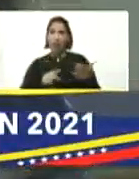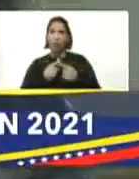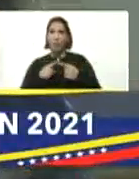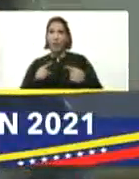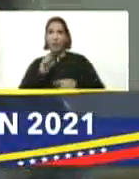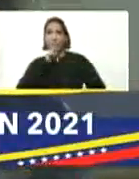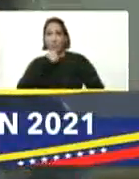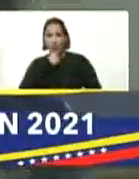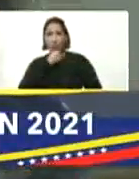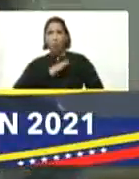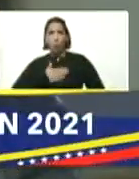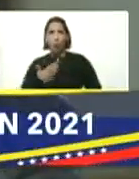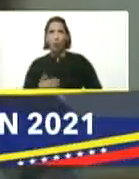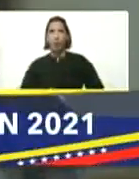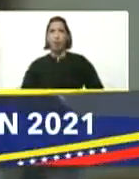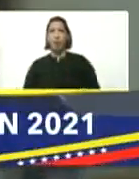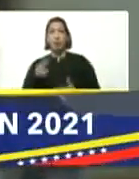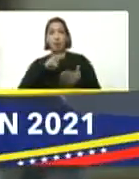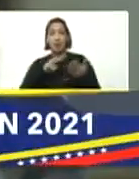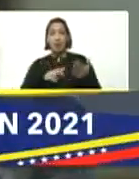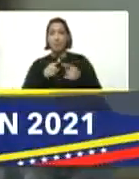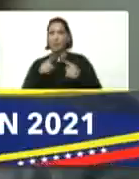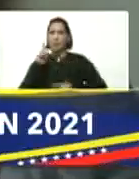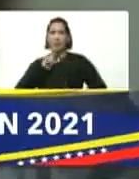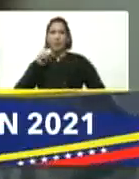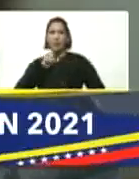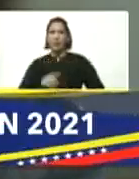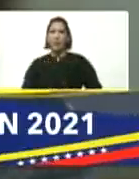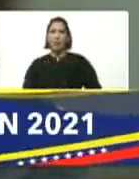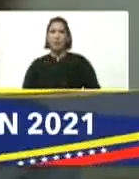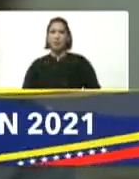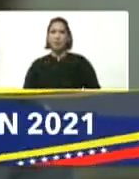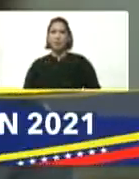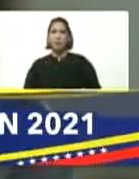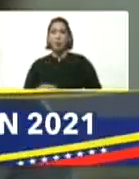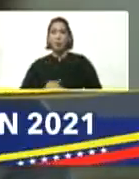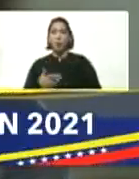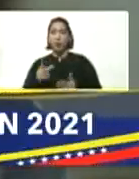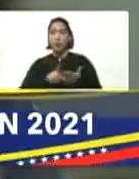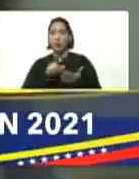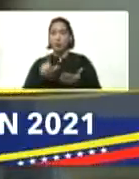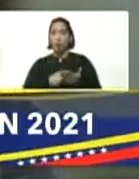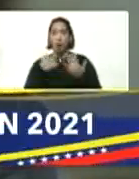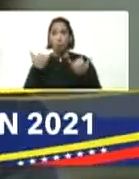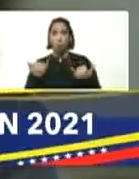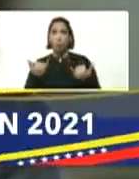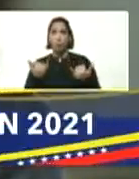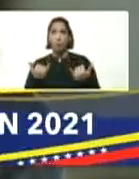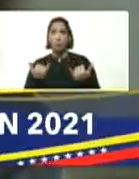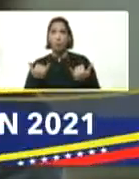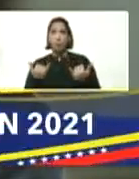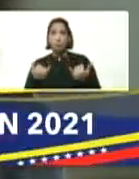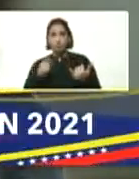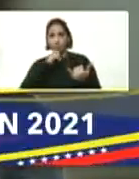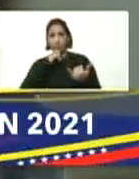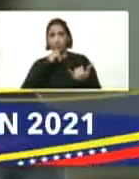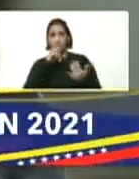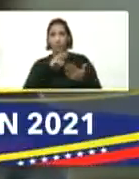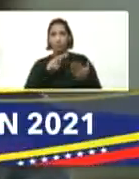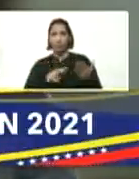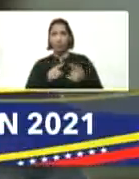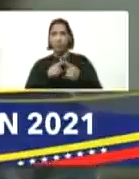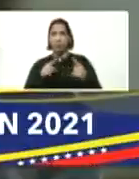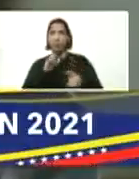para que los viejos los puedan leer, pero es mentira. Resulta que los libros de ahora son difíciles de leer para un